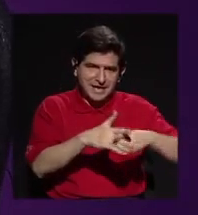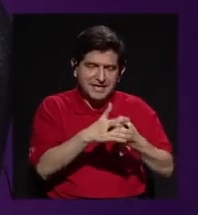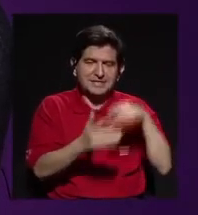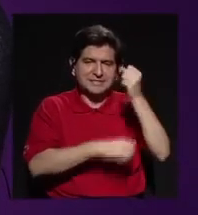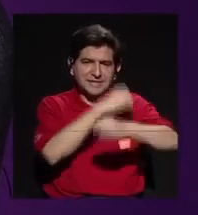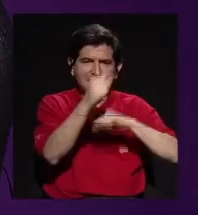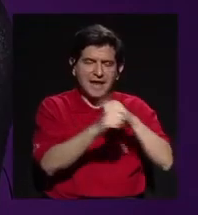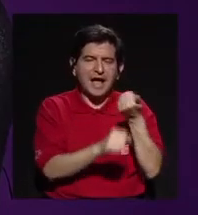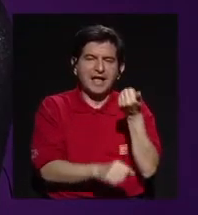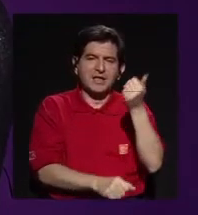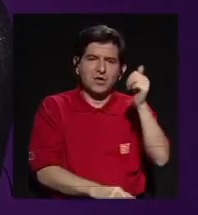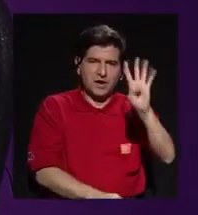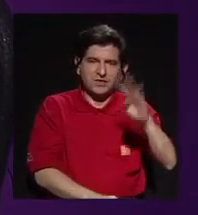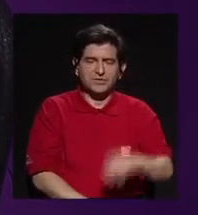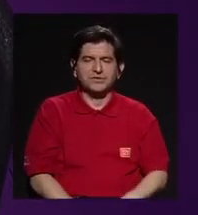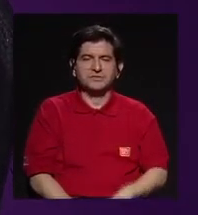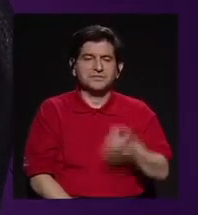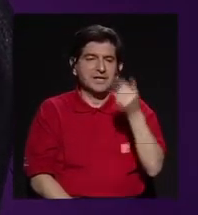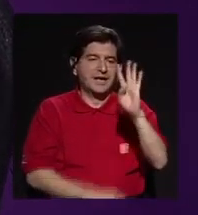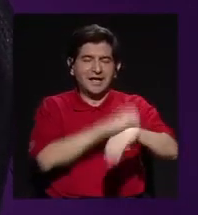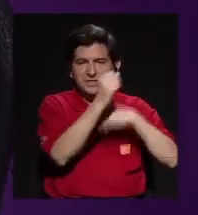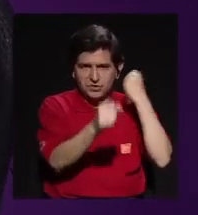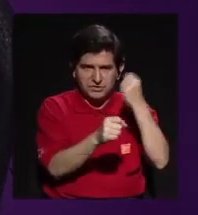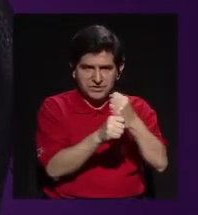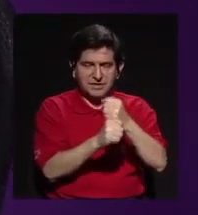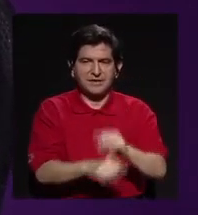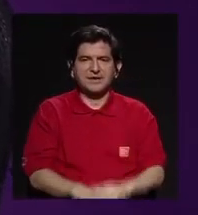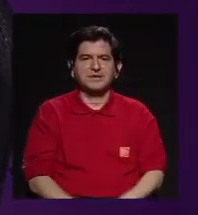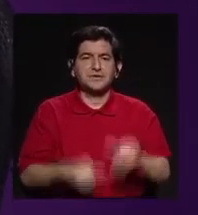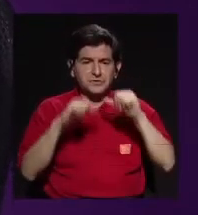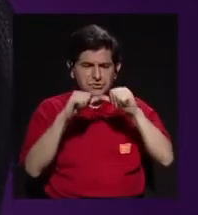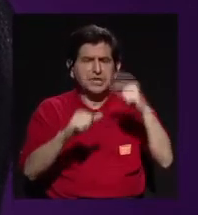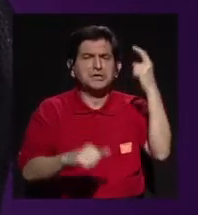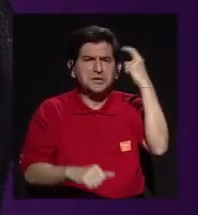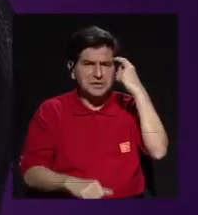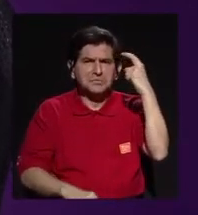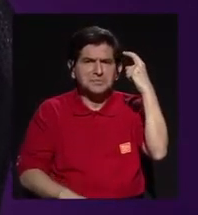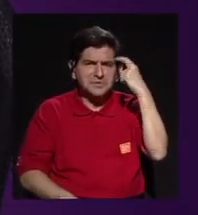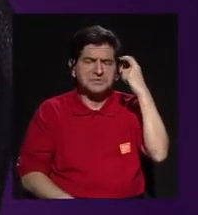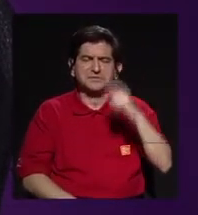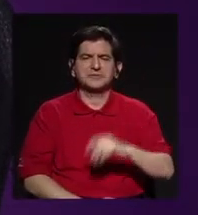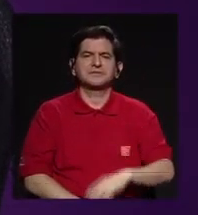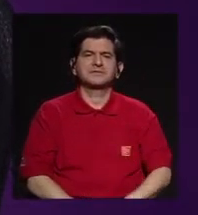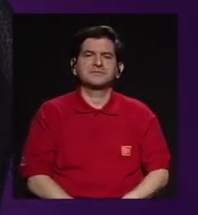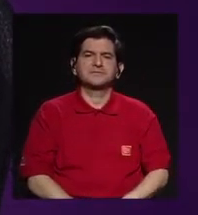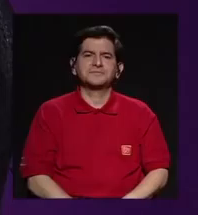nuestro año número 14, 14 años en donde seguimos pensando que